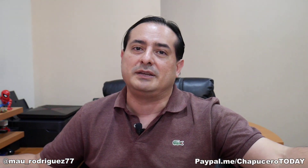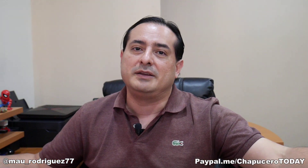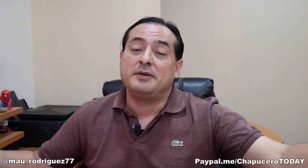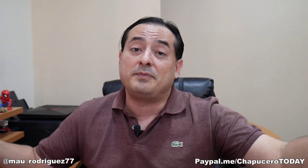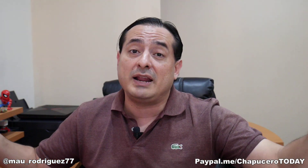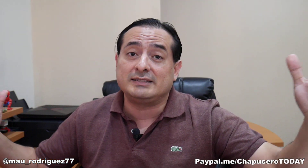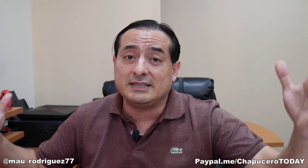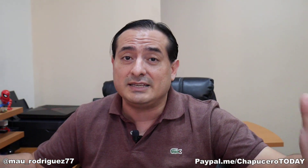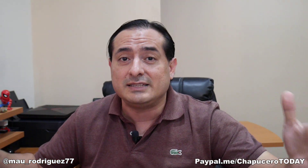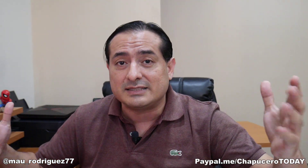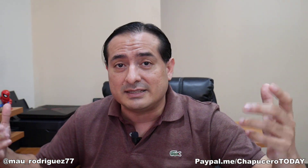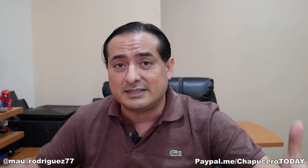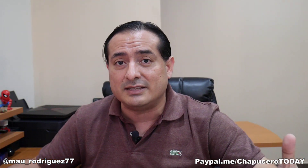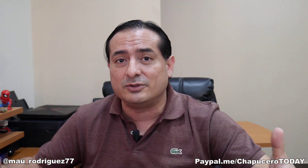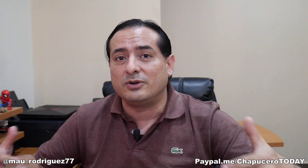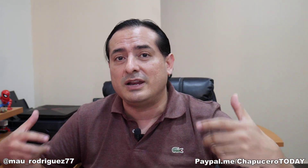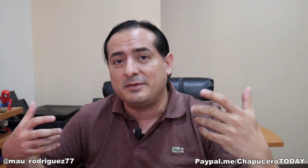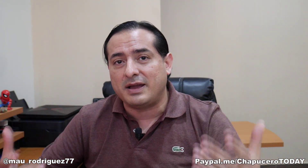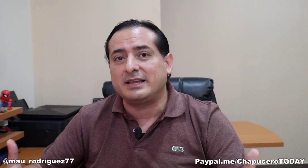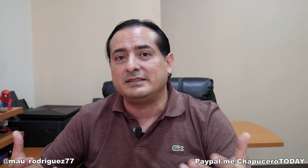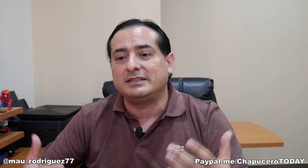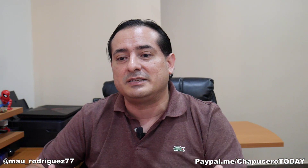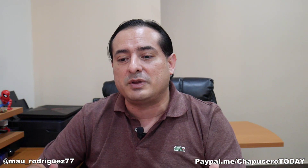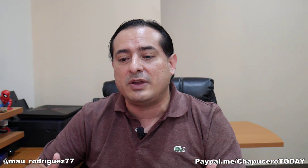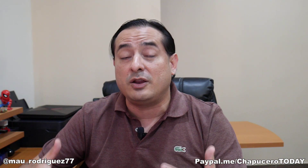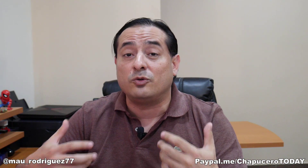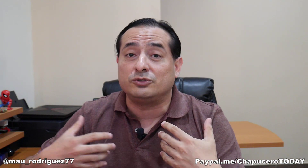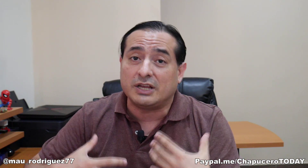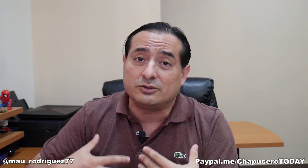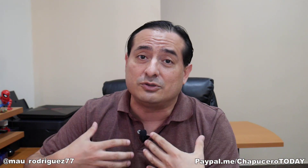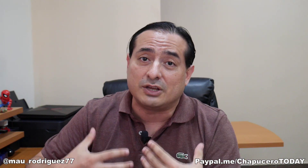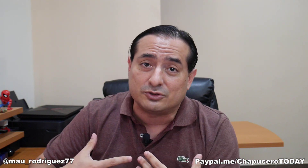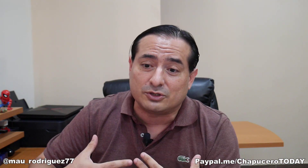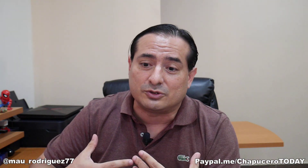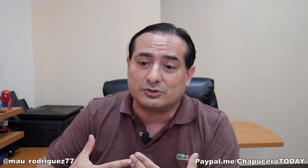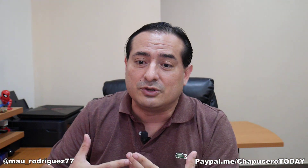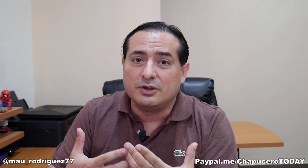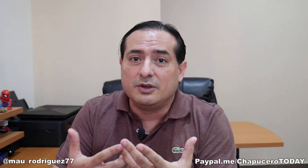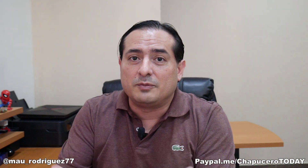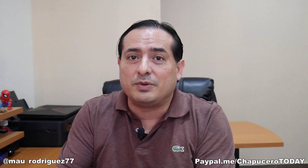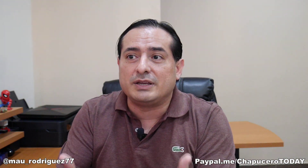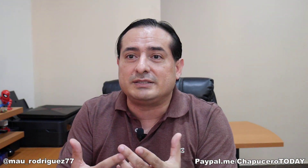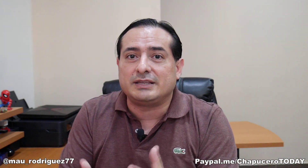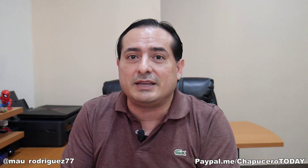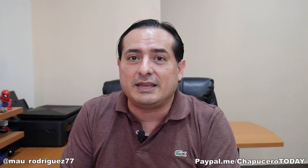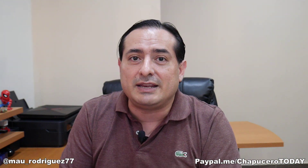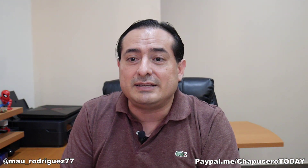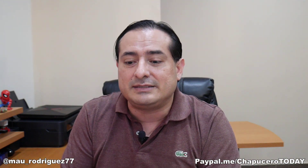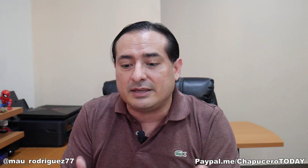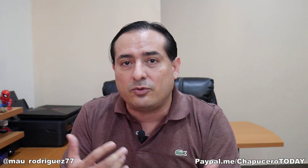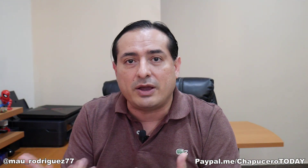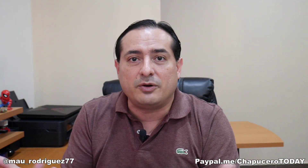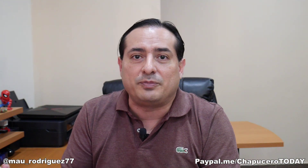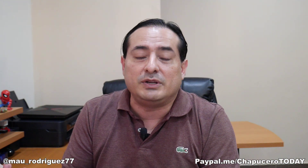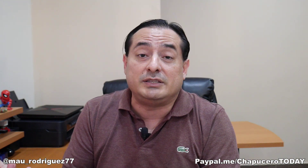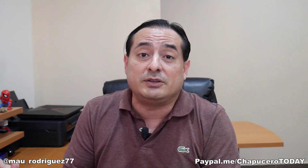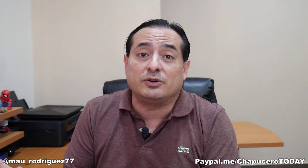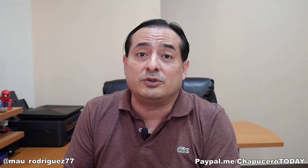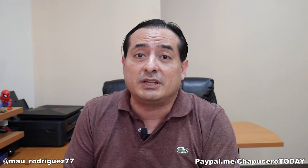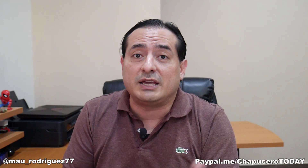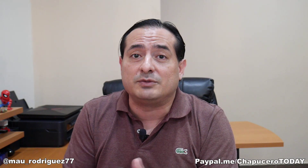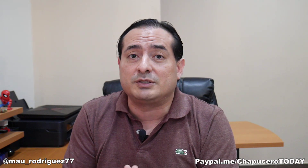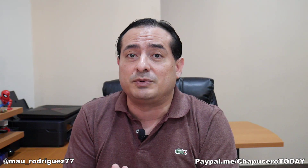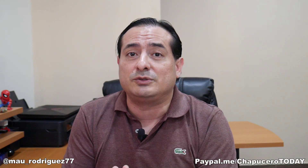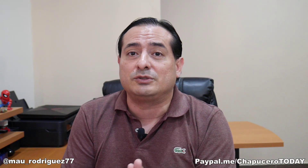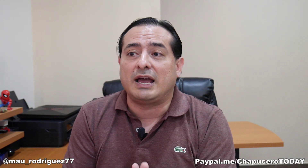posible para seguir desgastando la imagen de Andrés Manuel, usándonos a nosotros, pues en este juego político